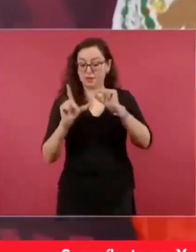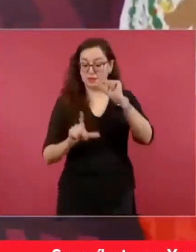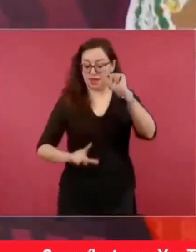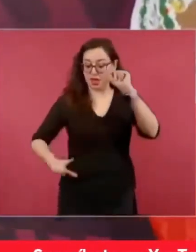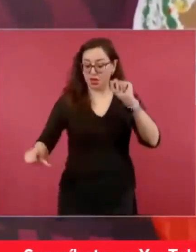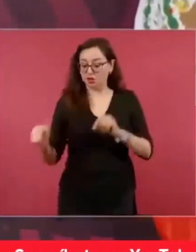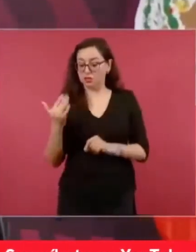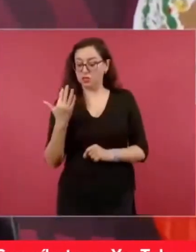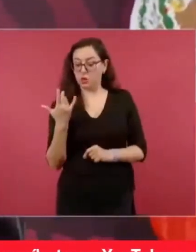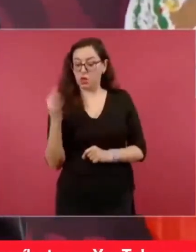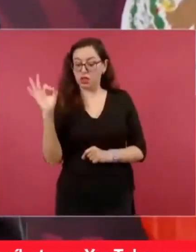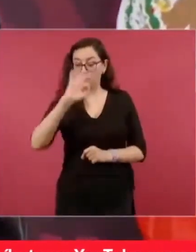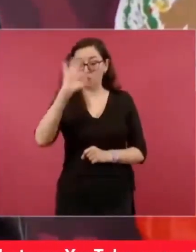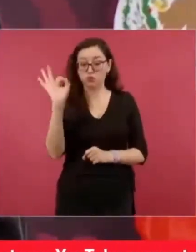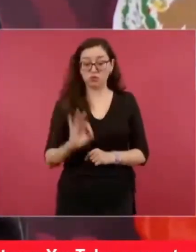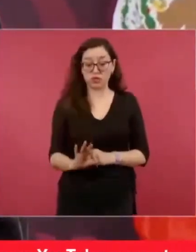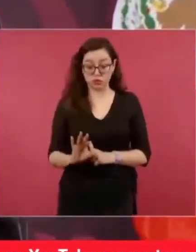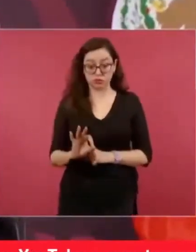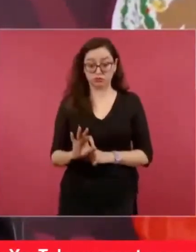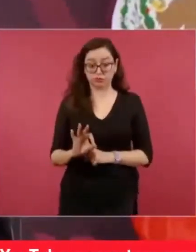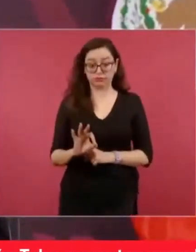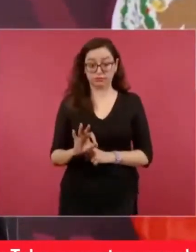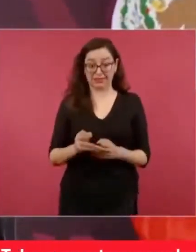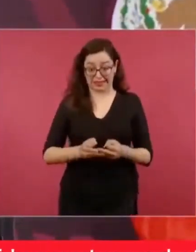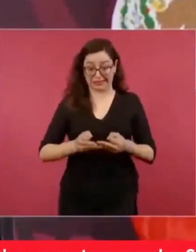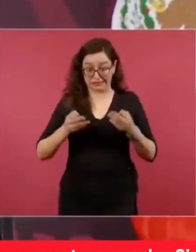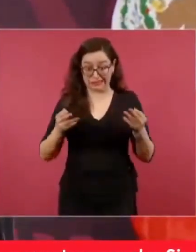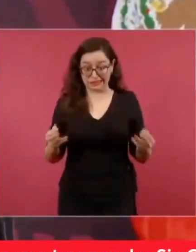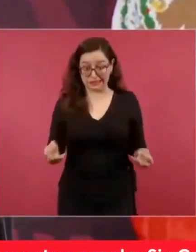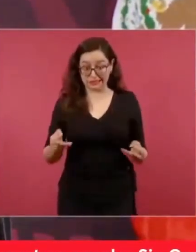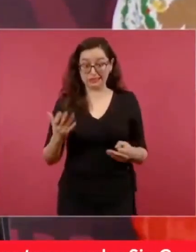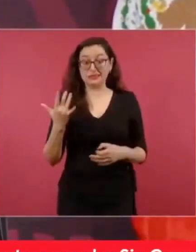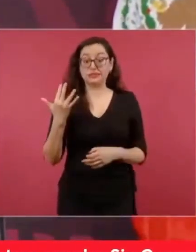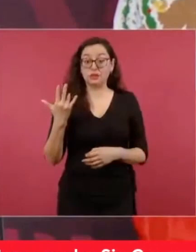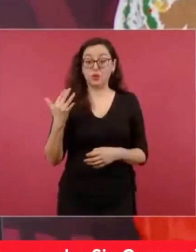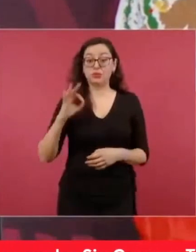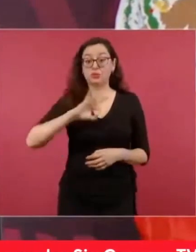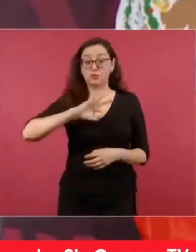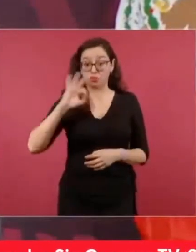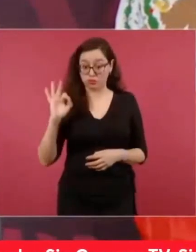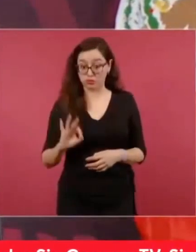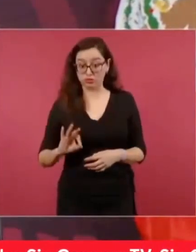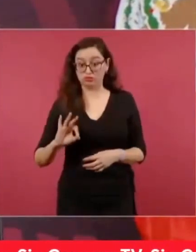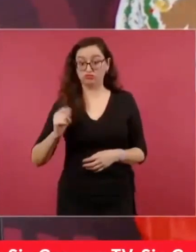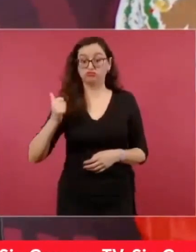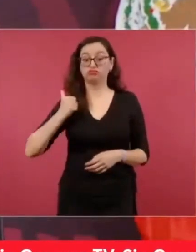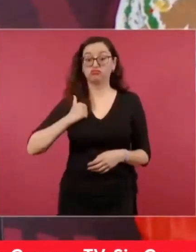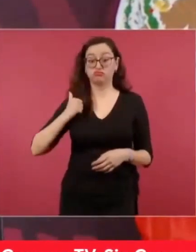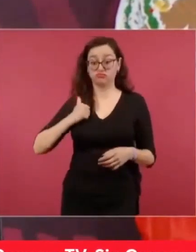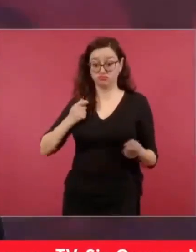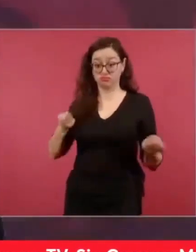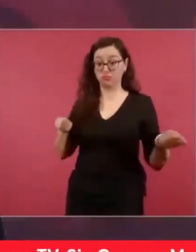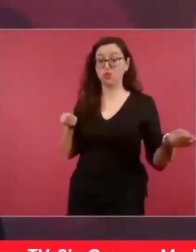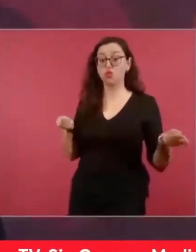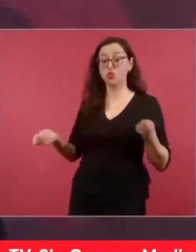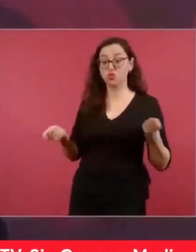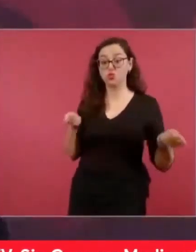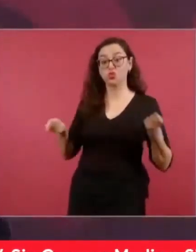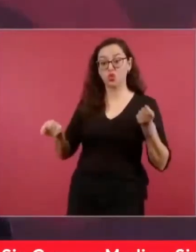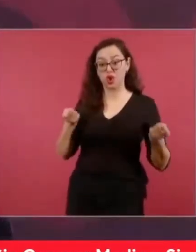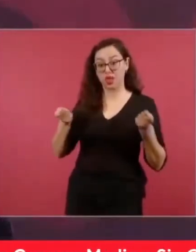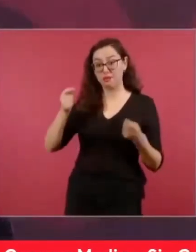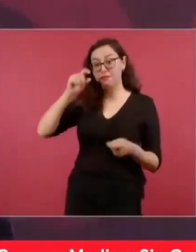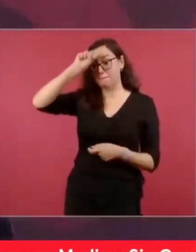empresas mineras sobre todo canadiense para